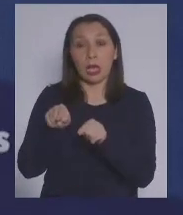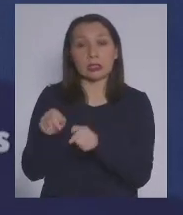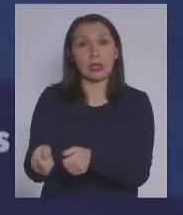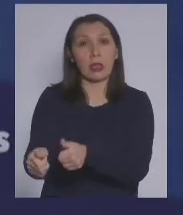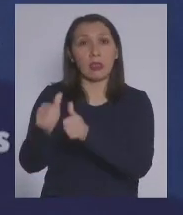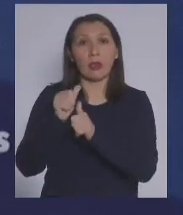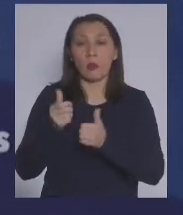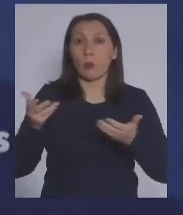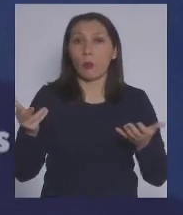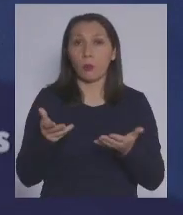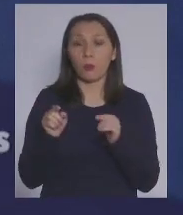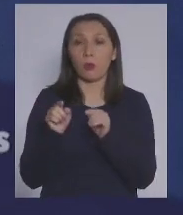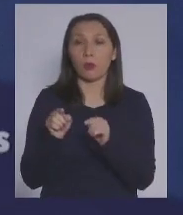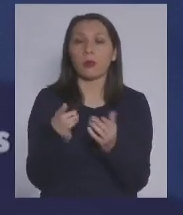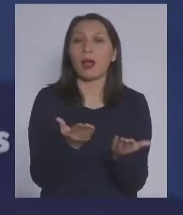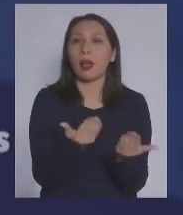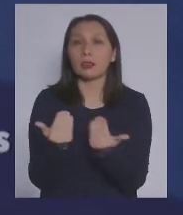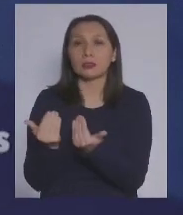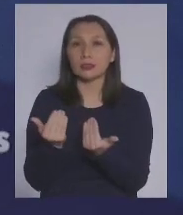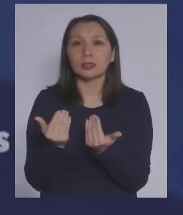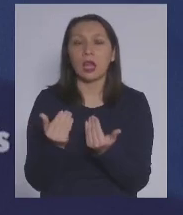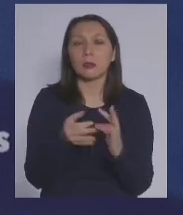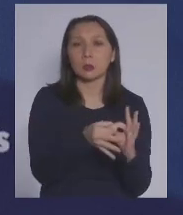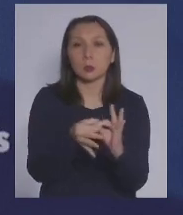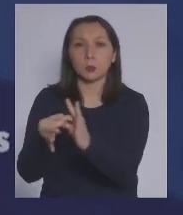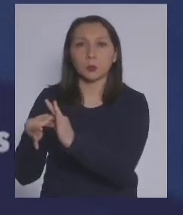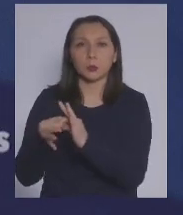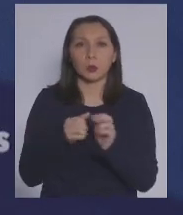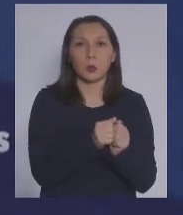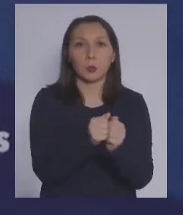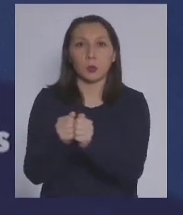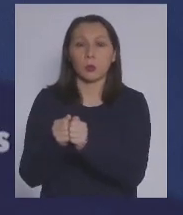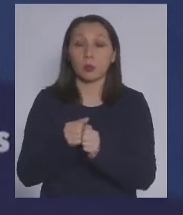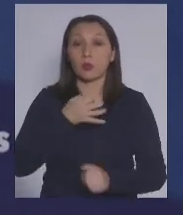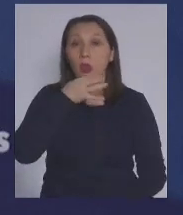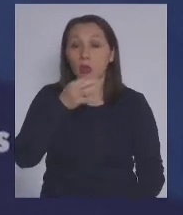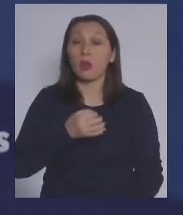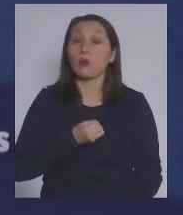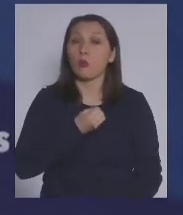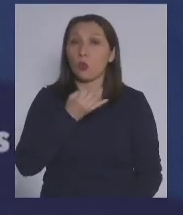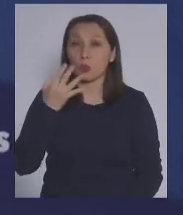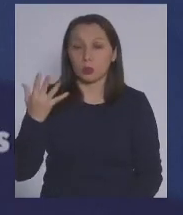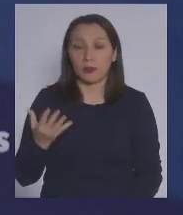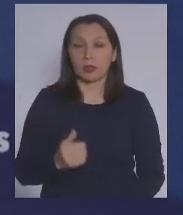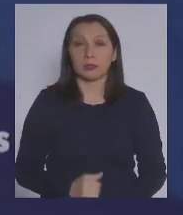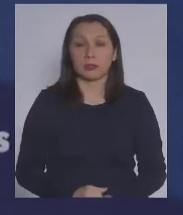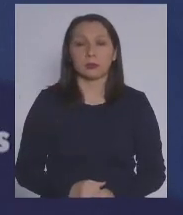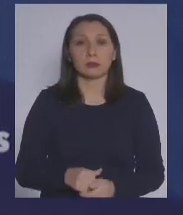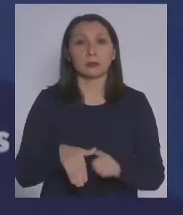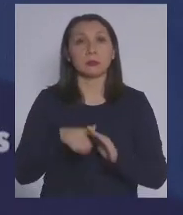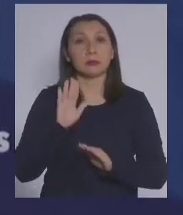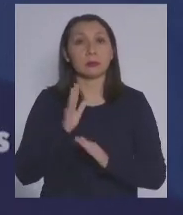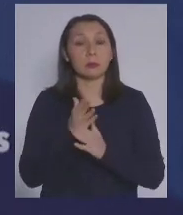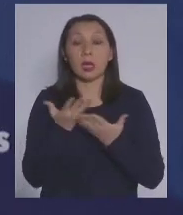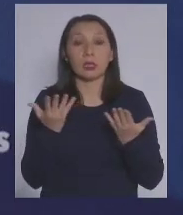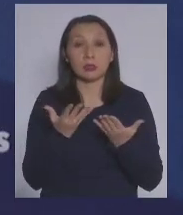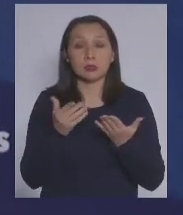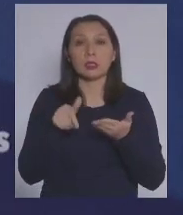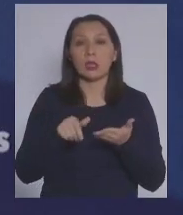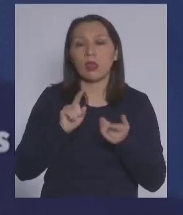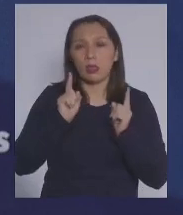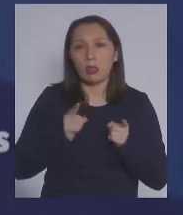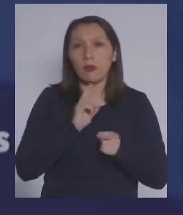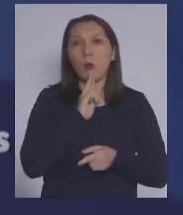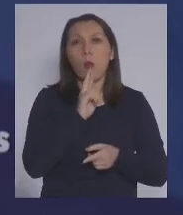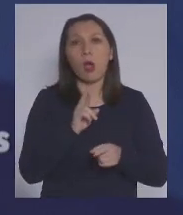desafío necesitamos unidad y lo hemos dicho varias veces más que nunca responder